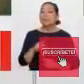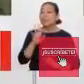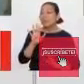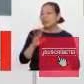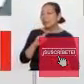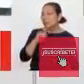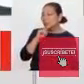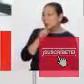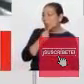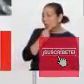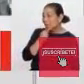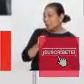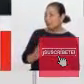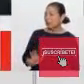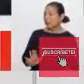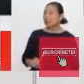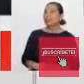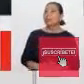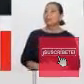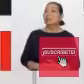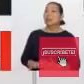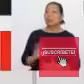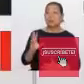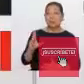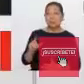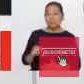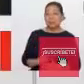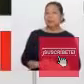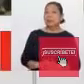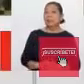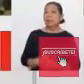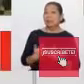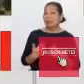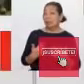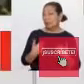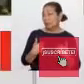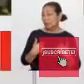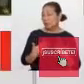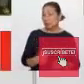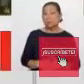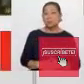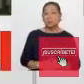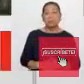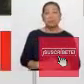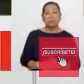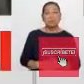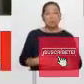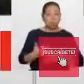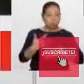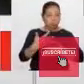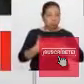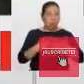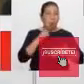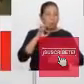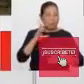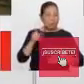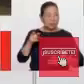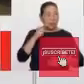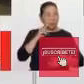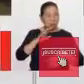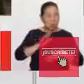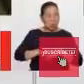te escuchamos. Sí, estamos hablando de un criminal quien ya tiene un rosario de